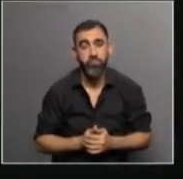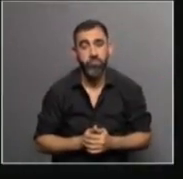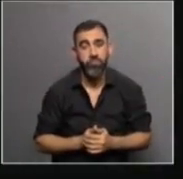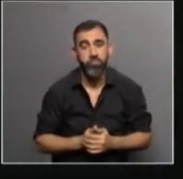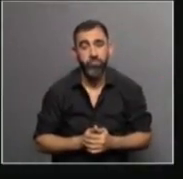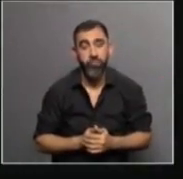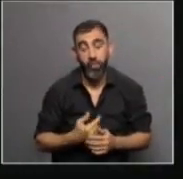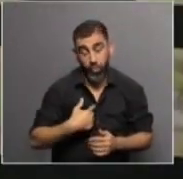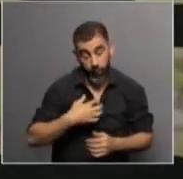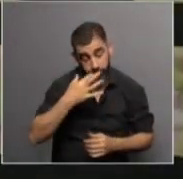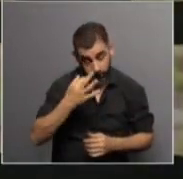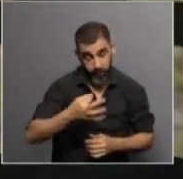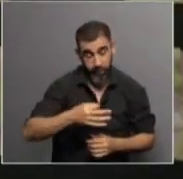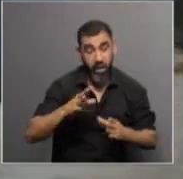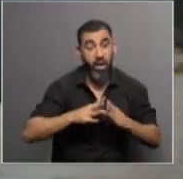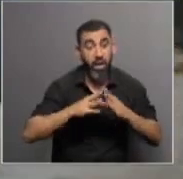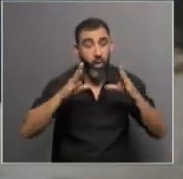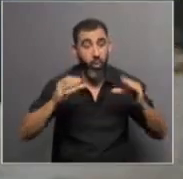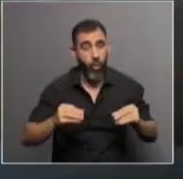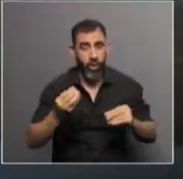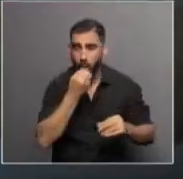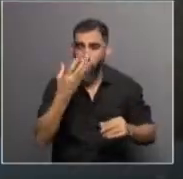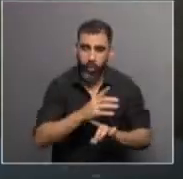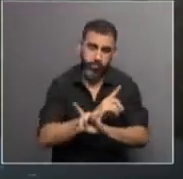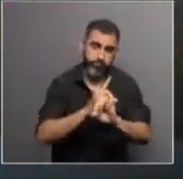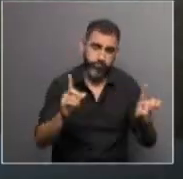Te soy sincera, yo en la escuela no era muy buena.